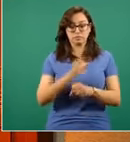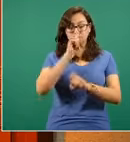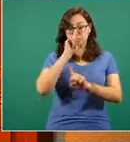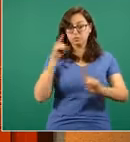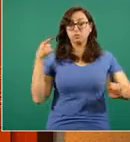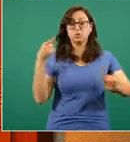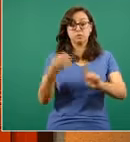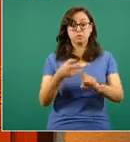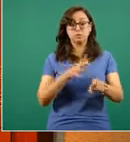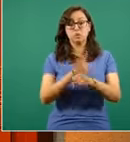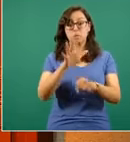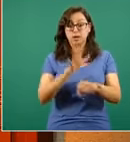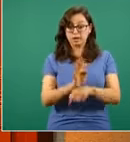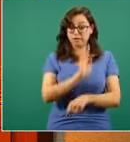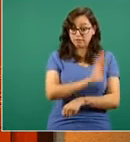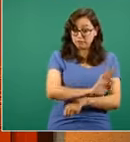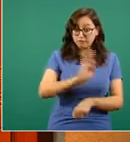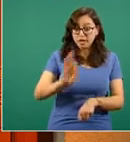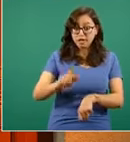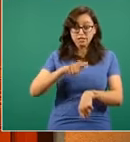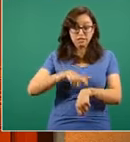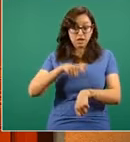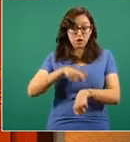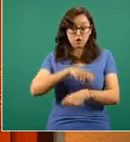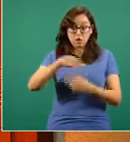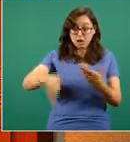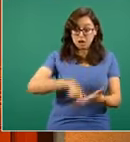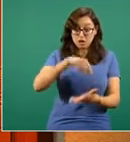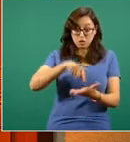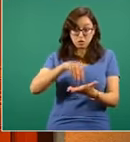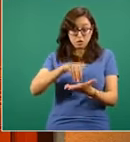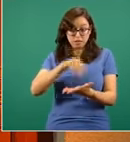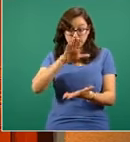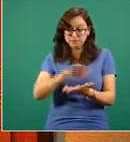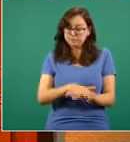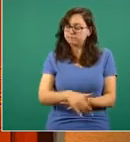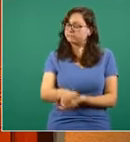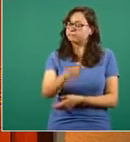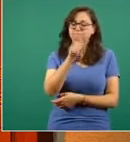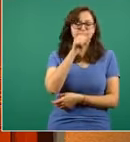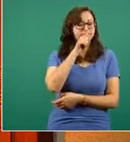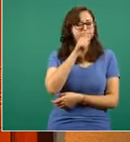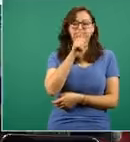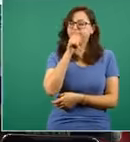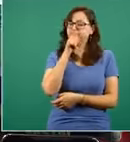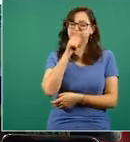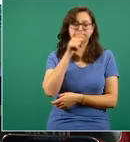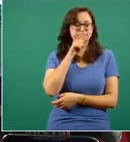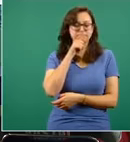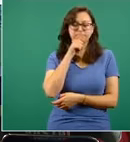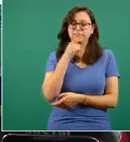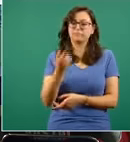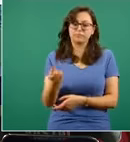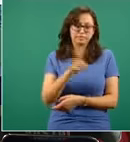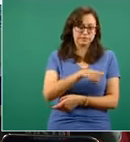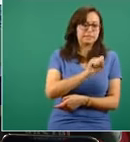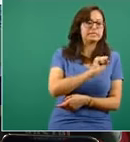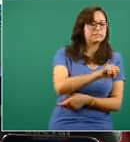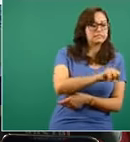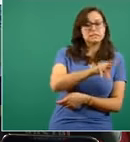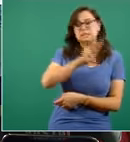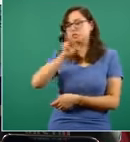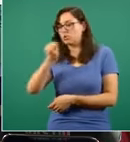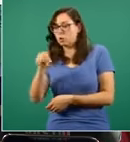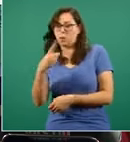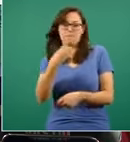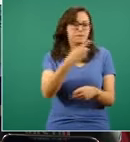todavía asignar el turno de vacuna, ni es en su momento ya decir esta persona sí o esta persona no, o esta persona va